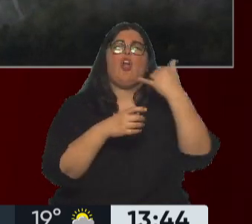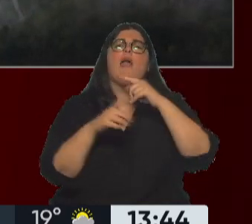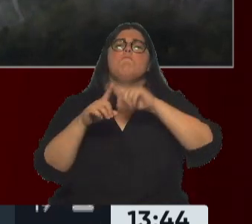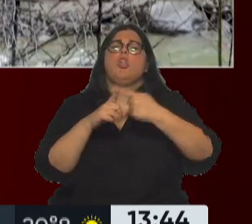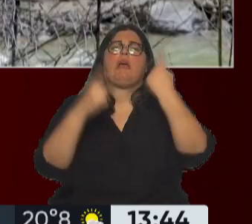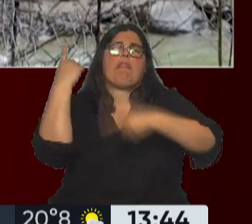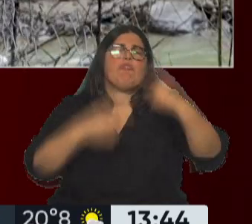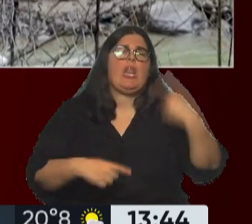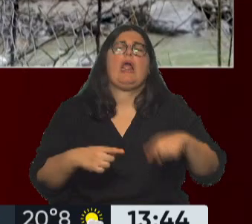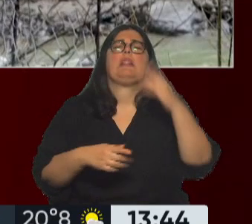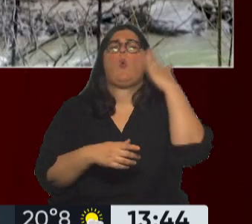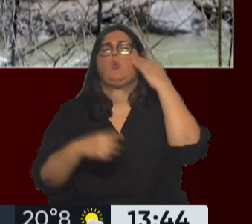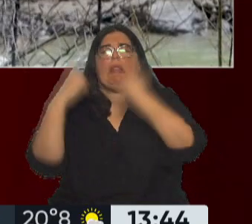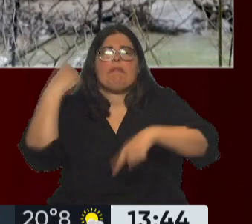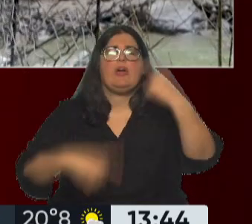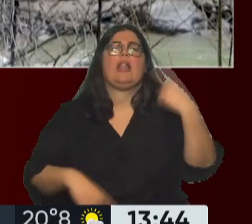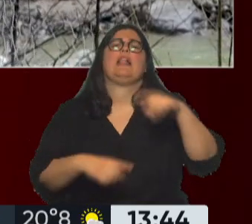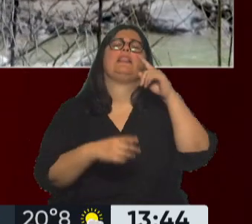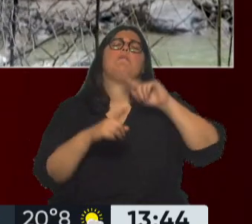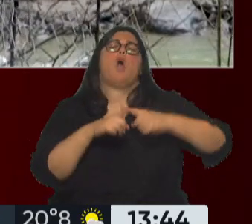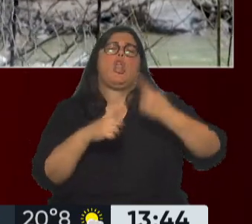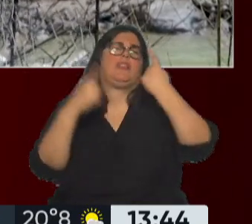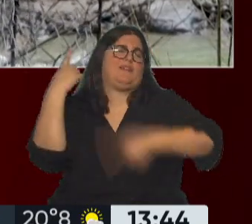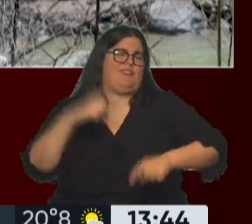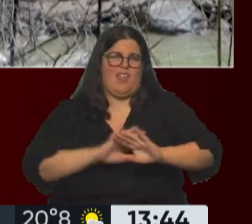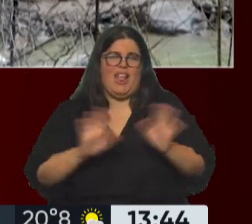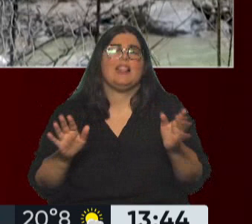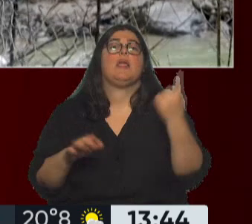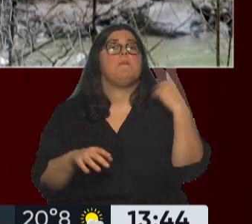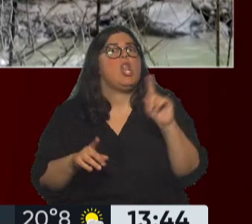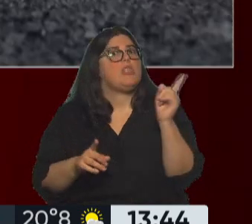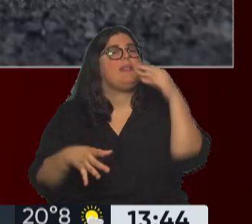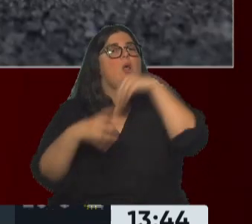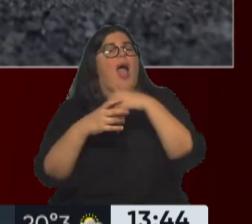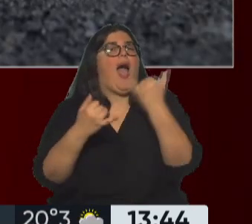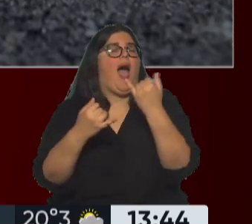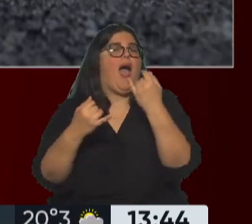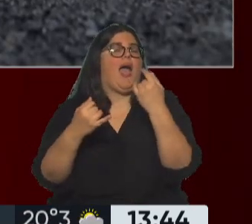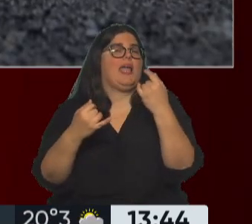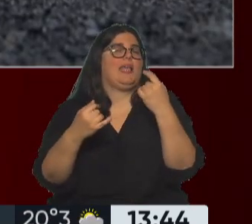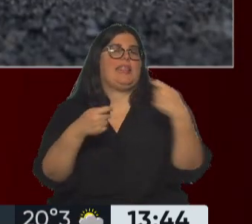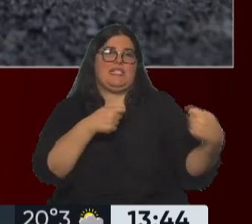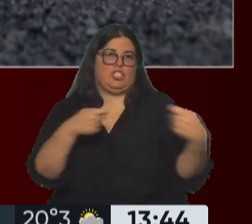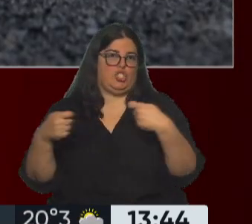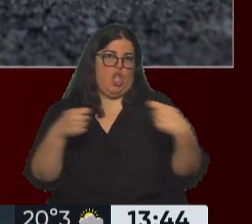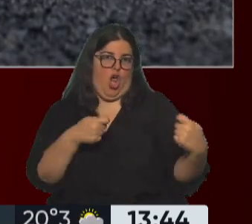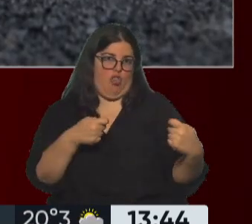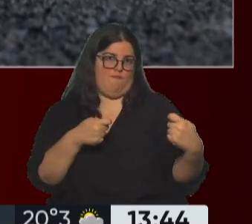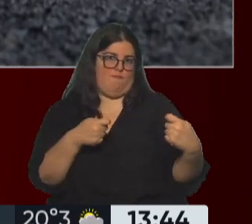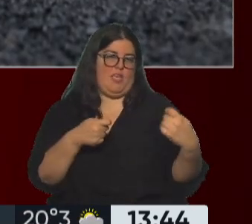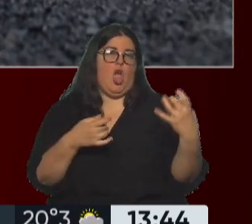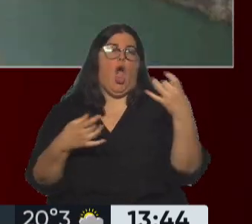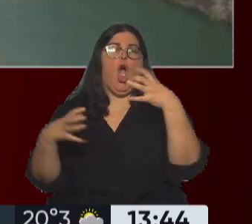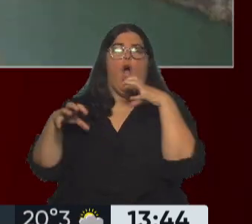política, económica, cultural, sino además tensión e incluso hostilidad entre algunos de